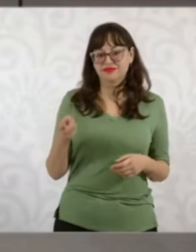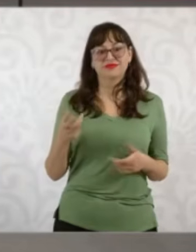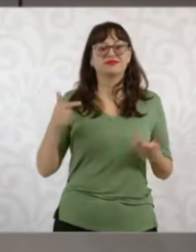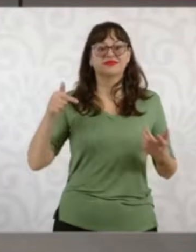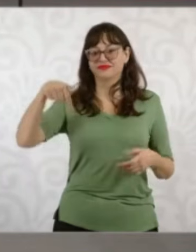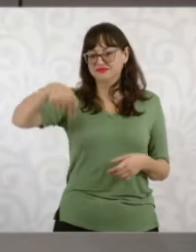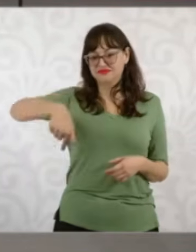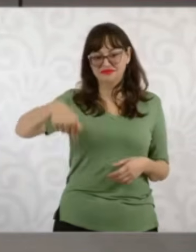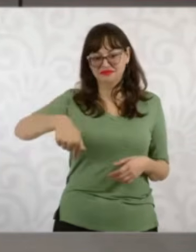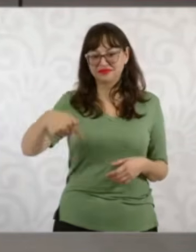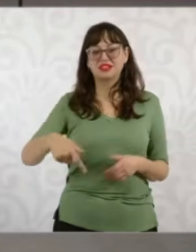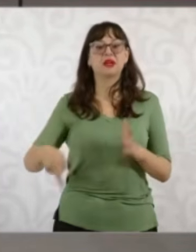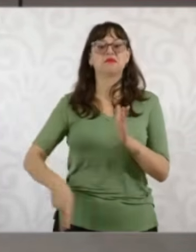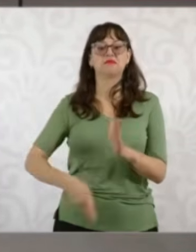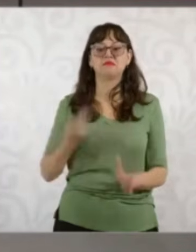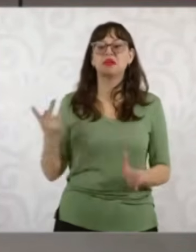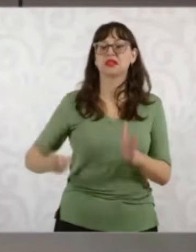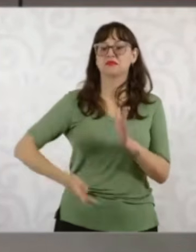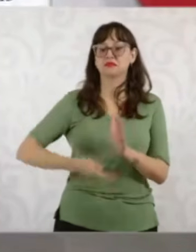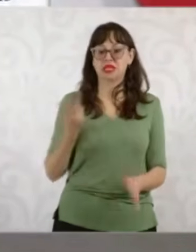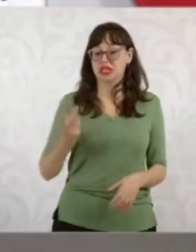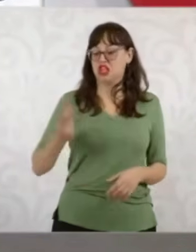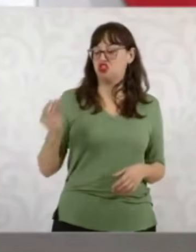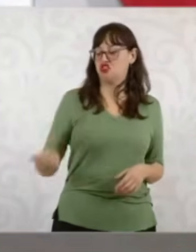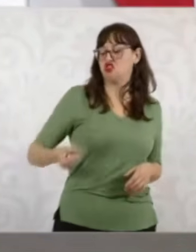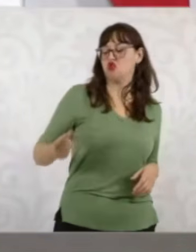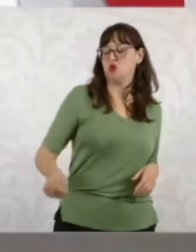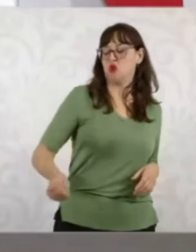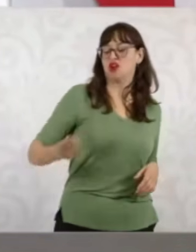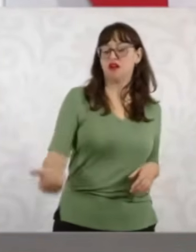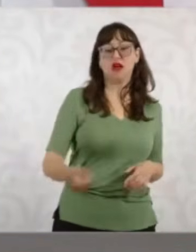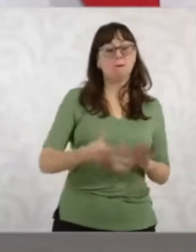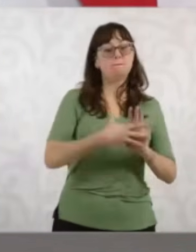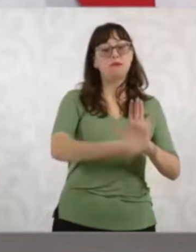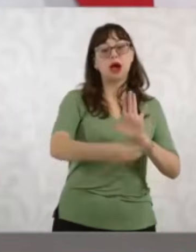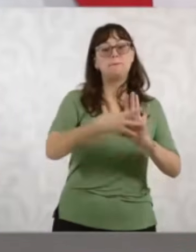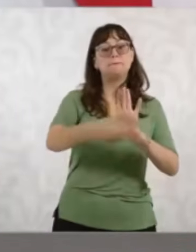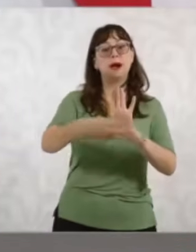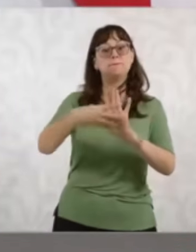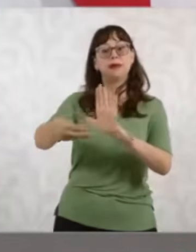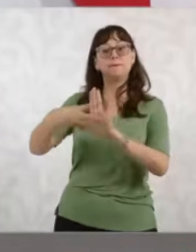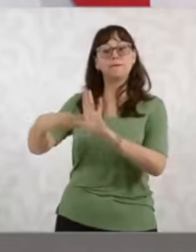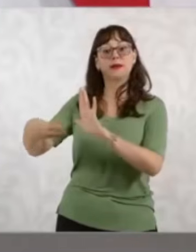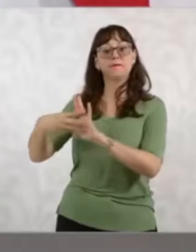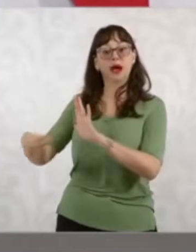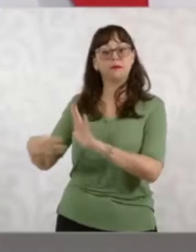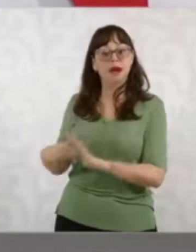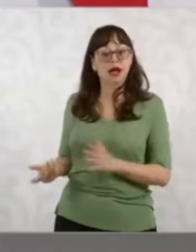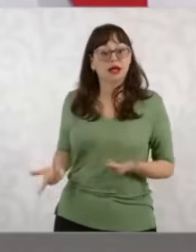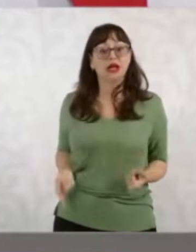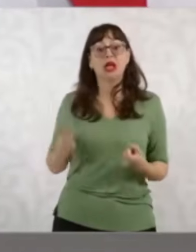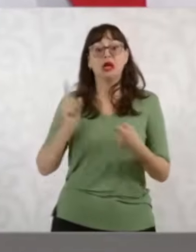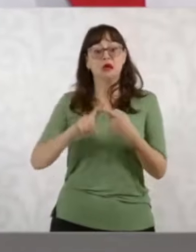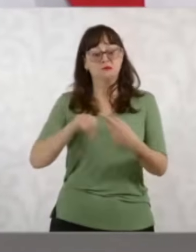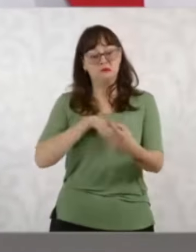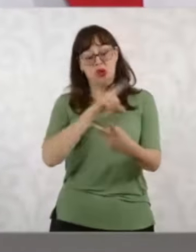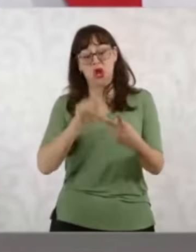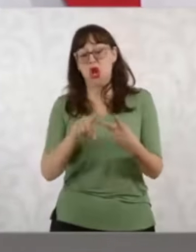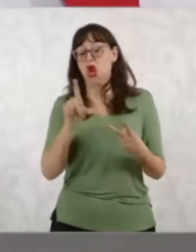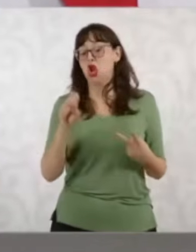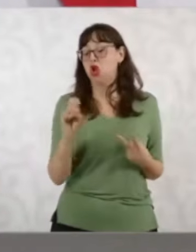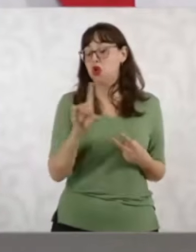ecosistema, nomás le tronó los dedos. Javier Lozano, el peor, secretario de Trabajo que ha tenido este